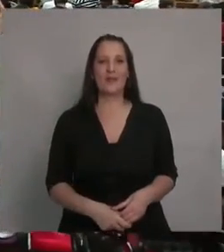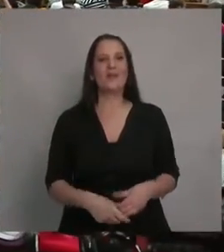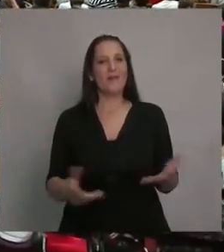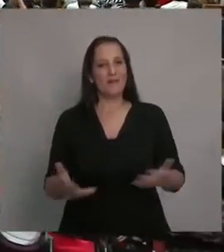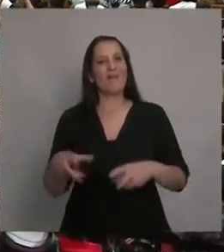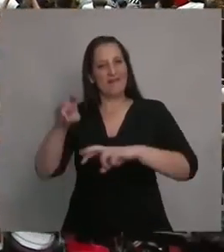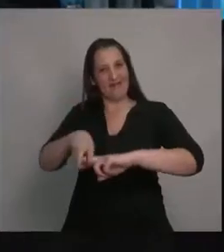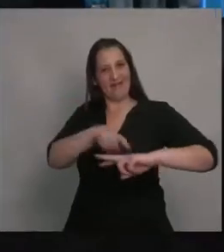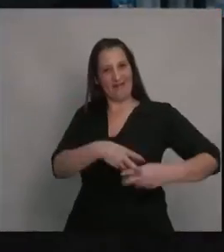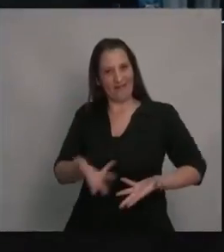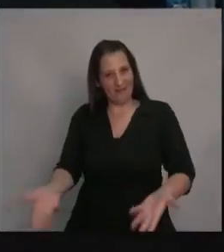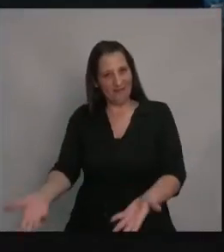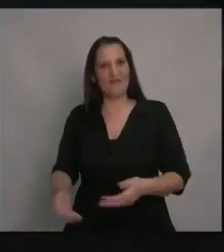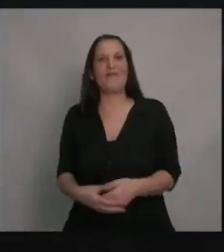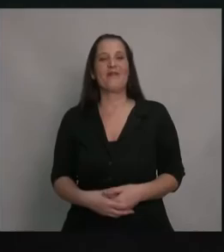Asiento, por favor.